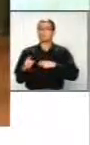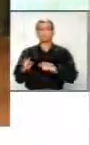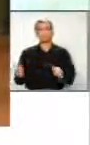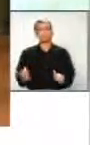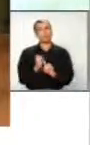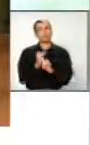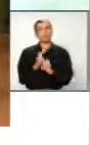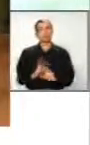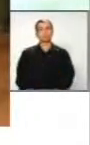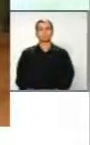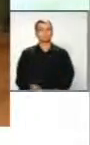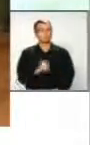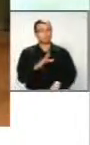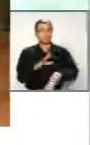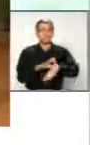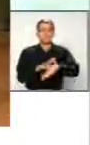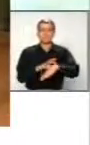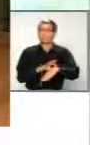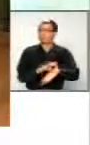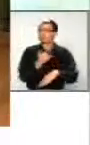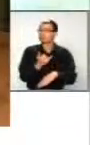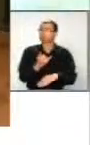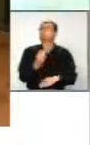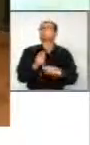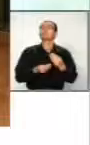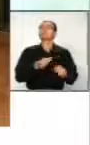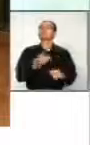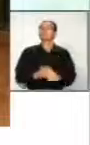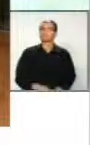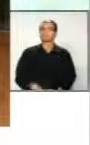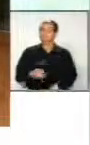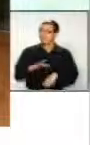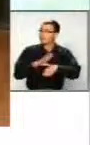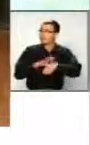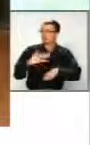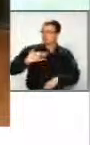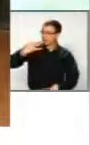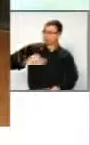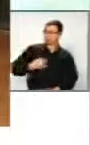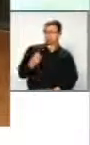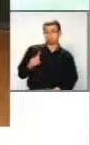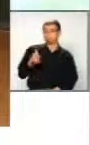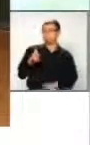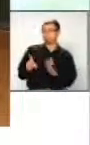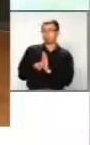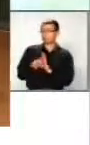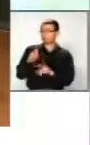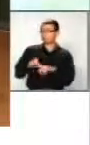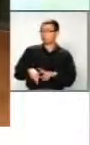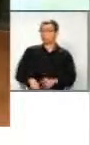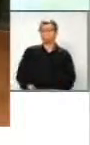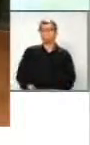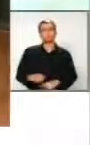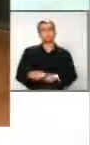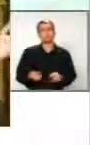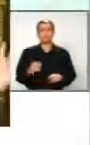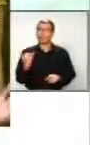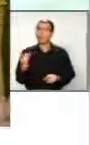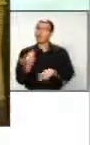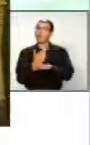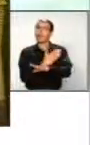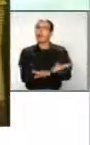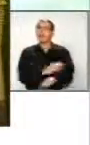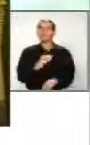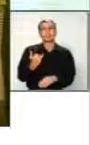el médico? No le queda la ética médica, que además ya no importa. O sea, las niñas antes pedían de 15 años